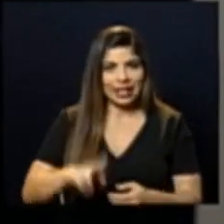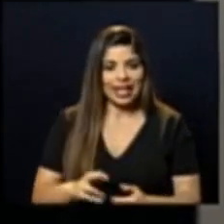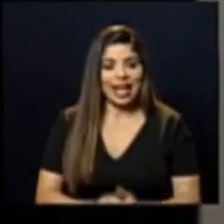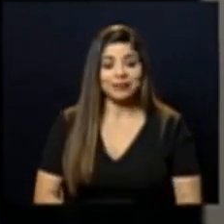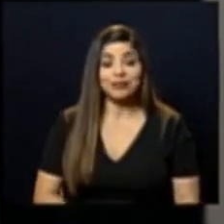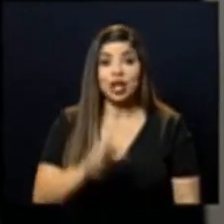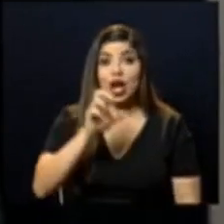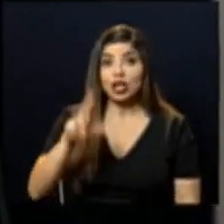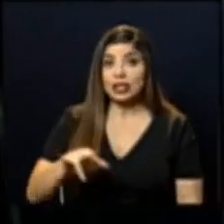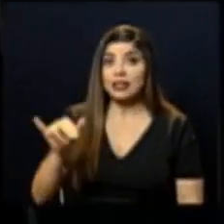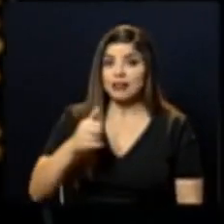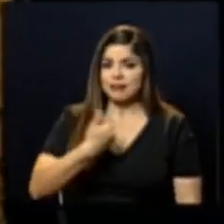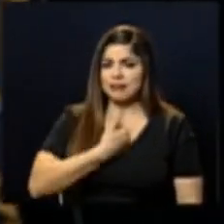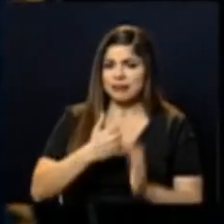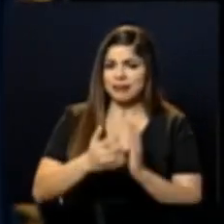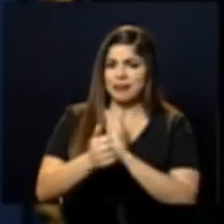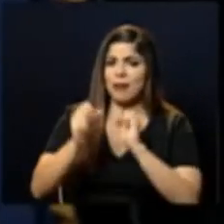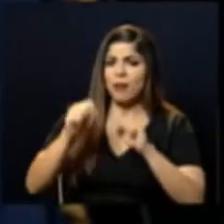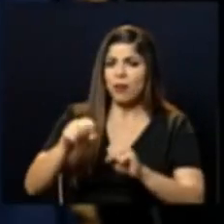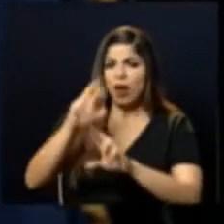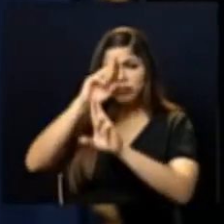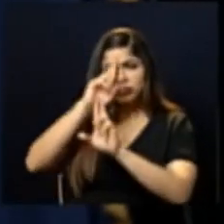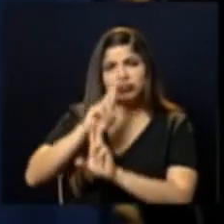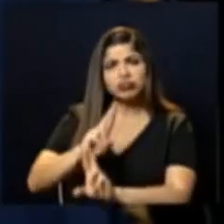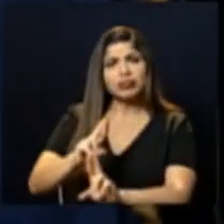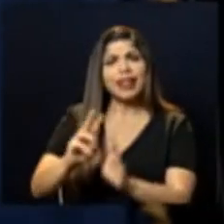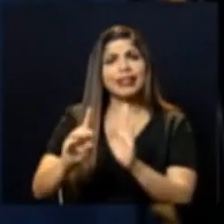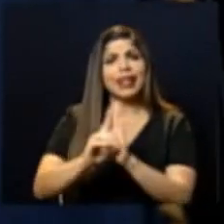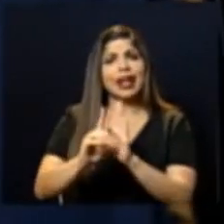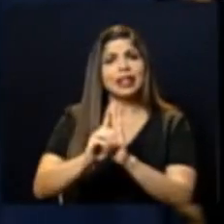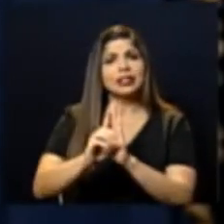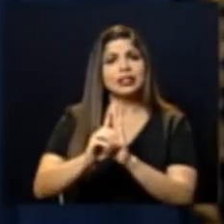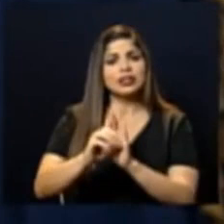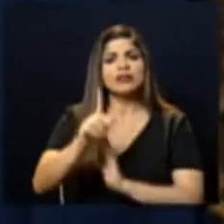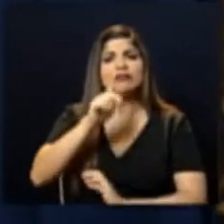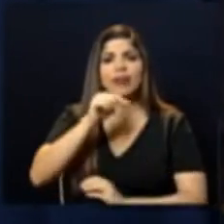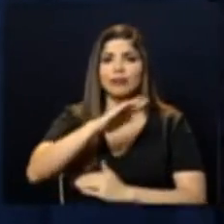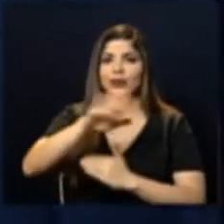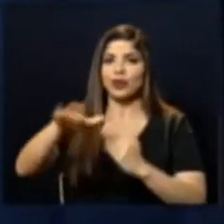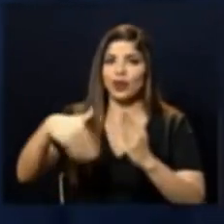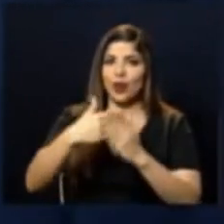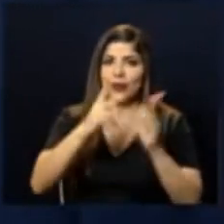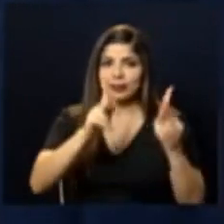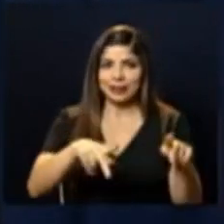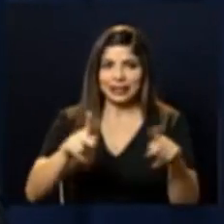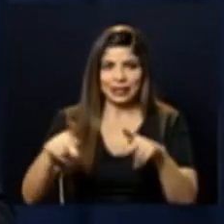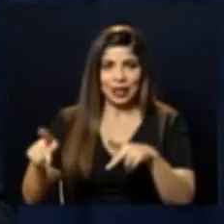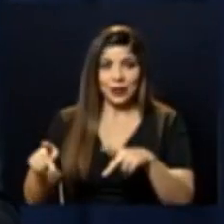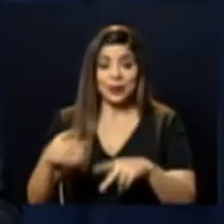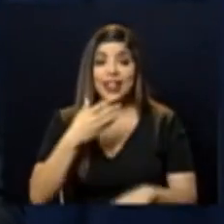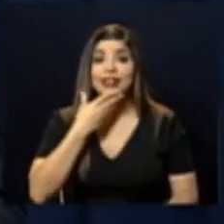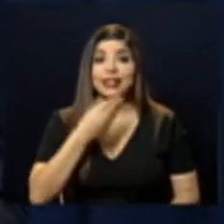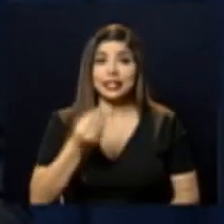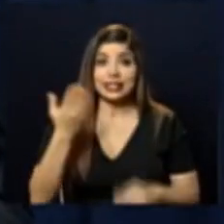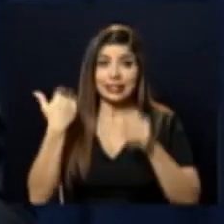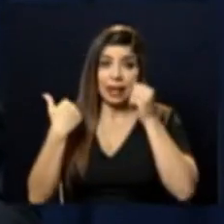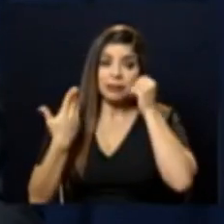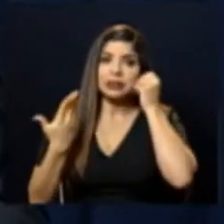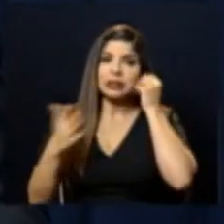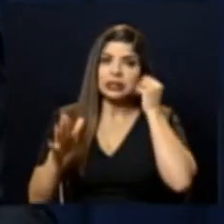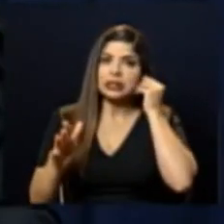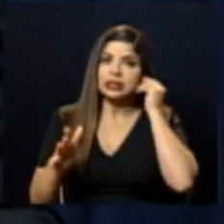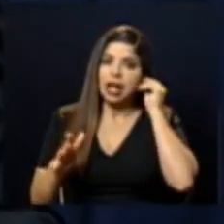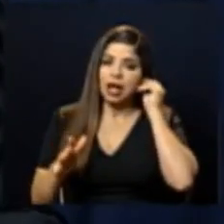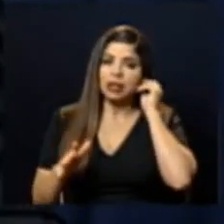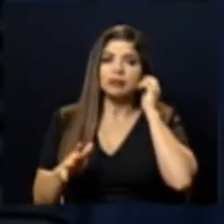Costa Rica también es capaz de respetar los derechos de todas las personas. En diciembre firmamos